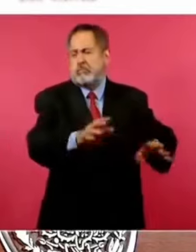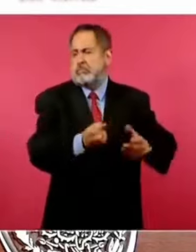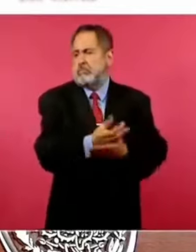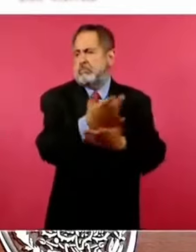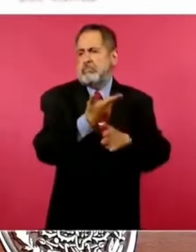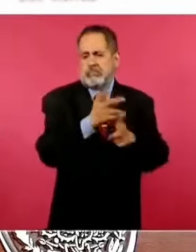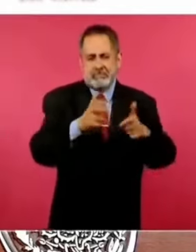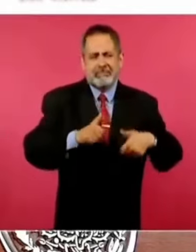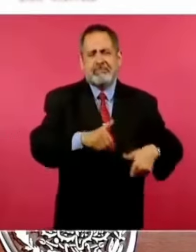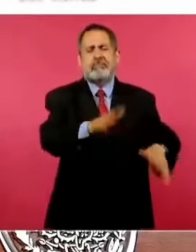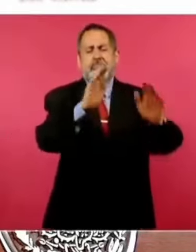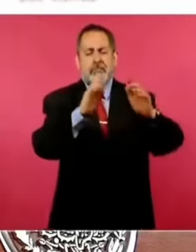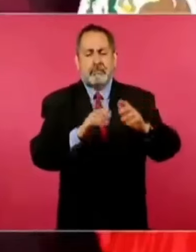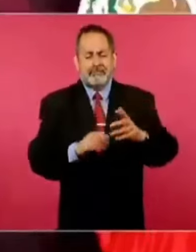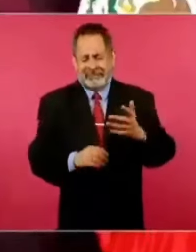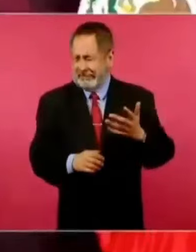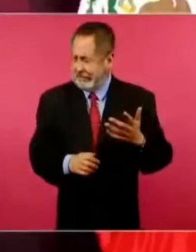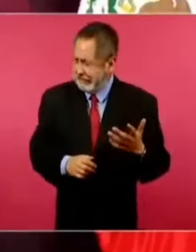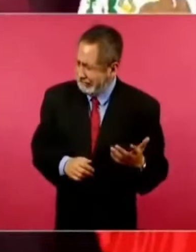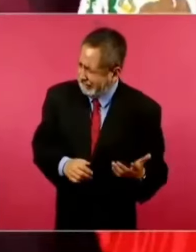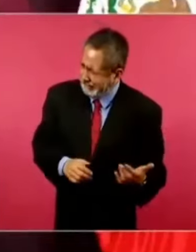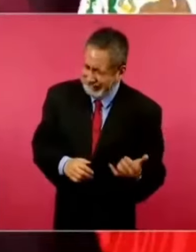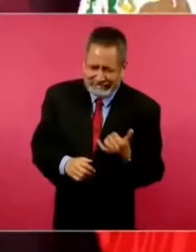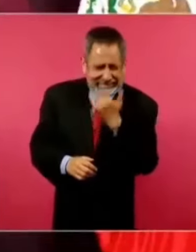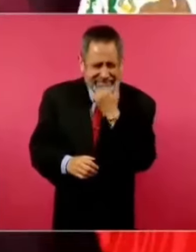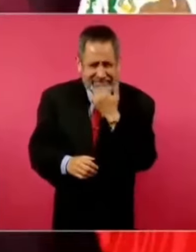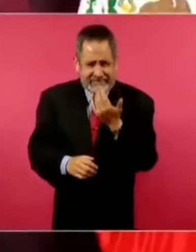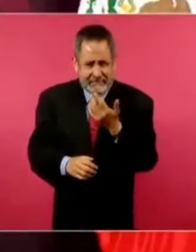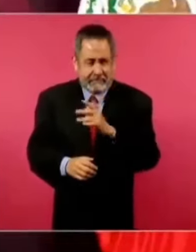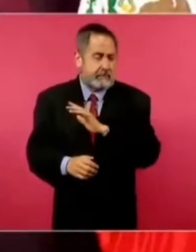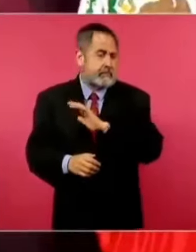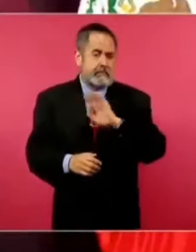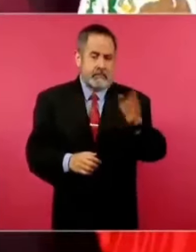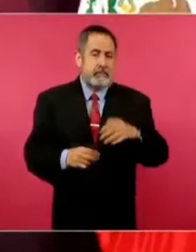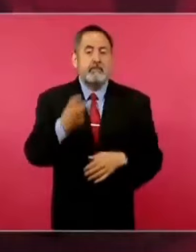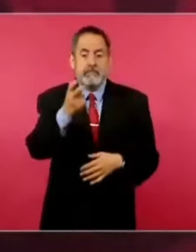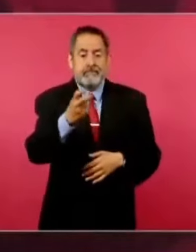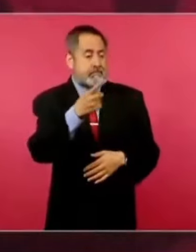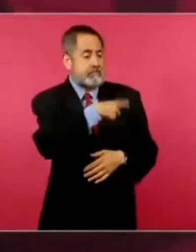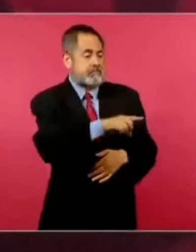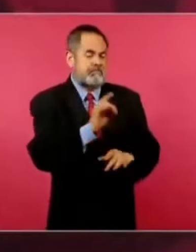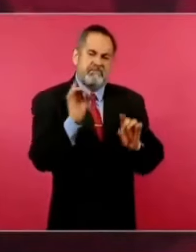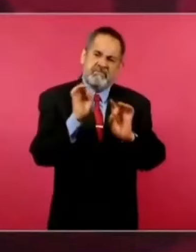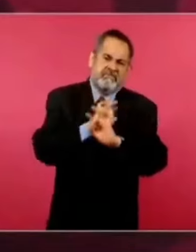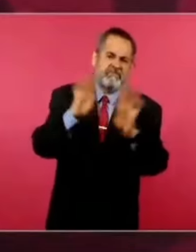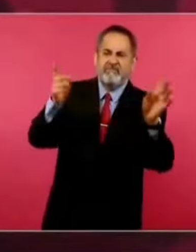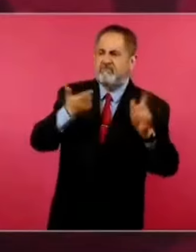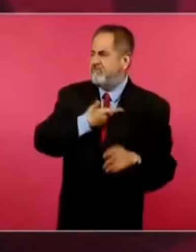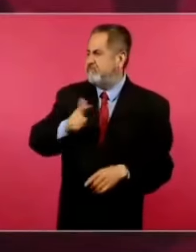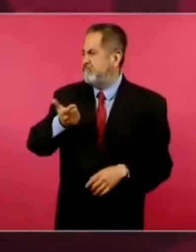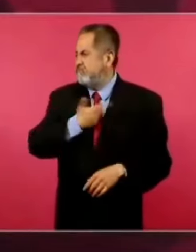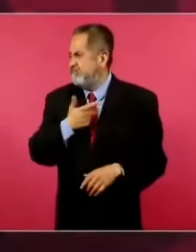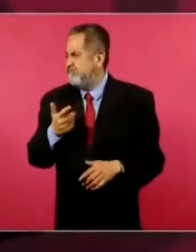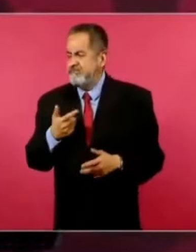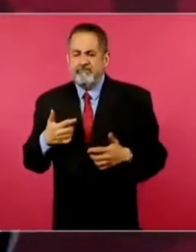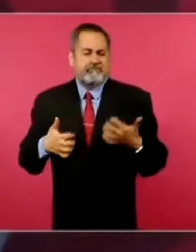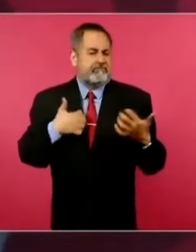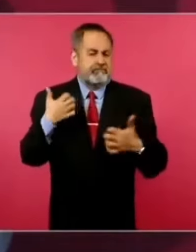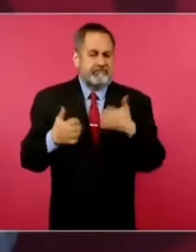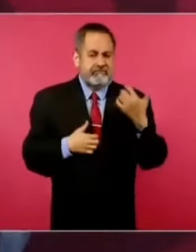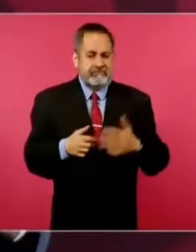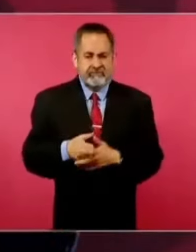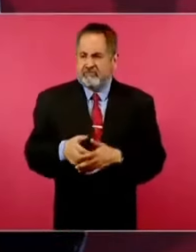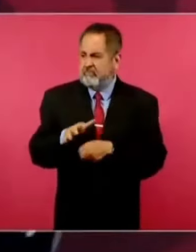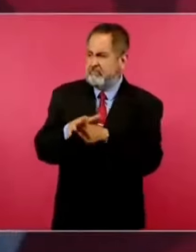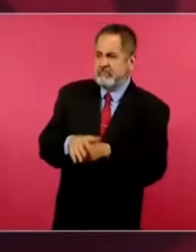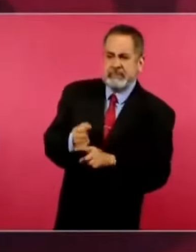Entonces entiendo muy bien de que no les guste y empiezan algunos a